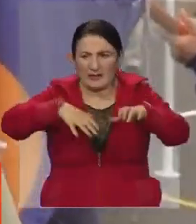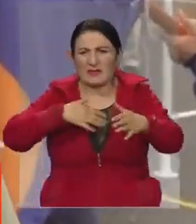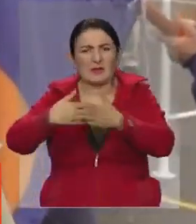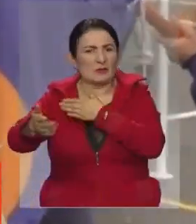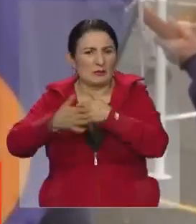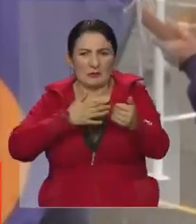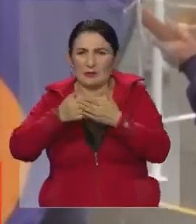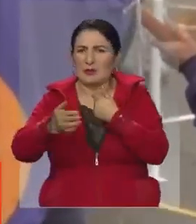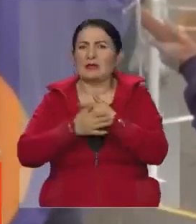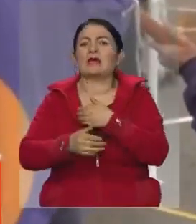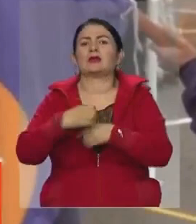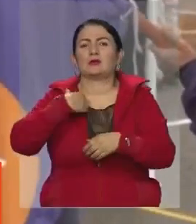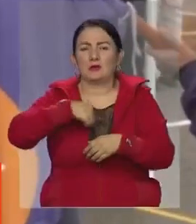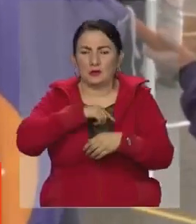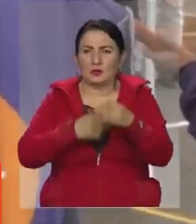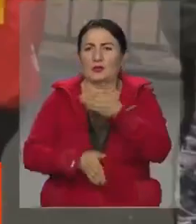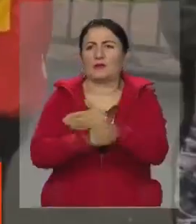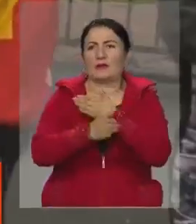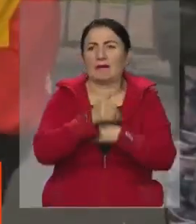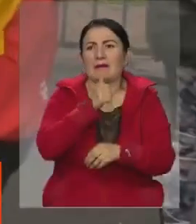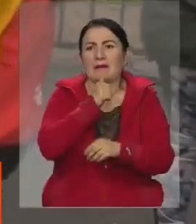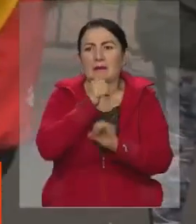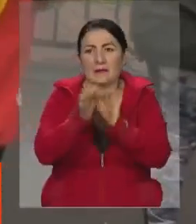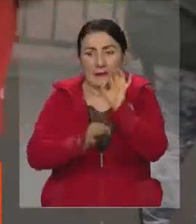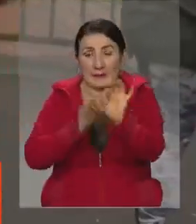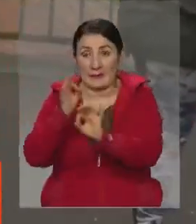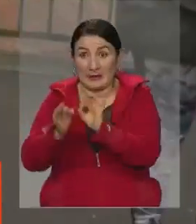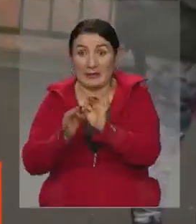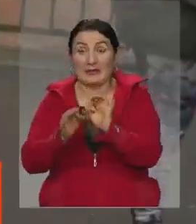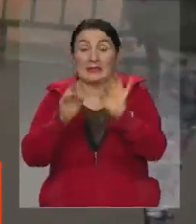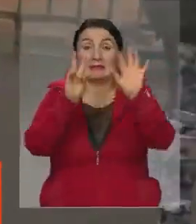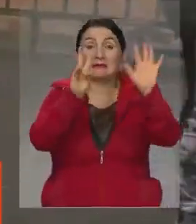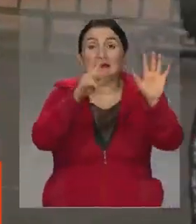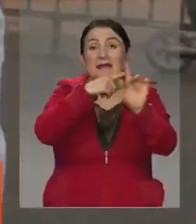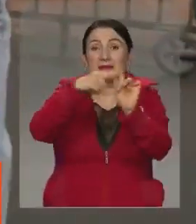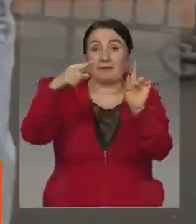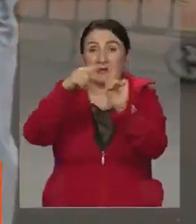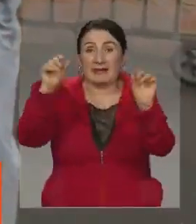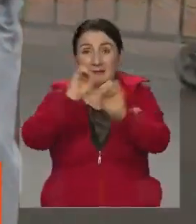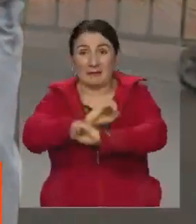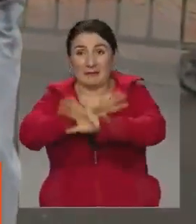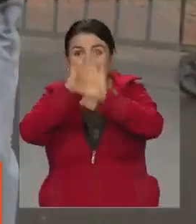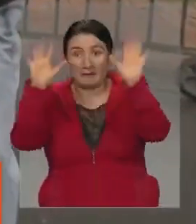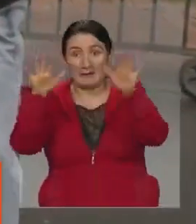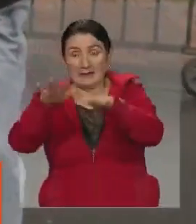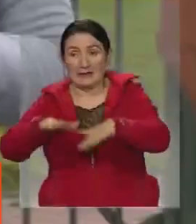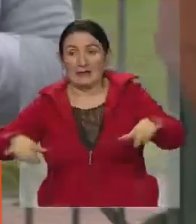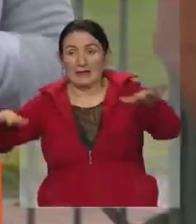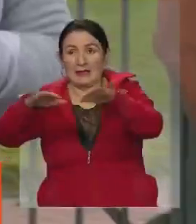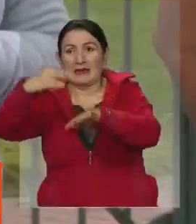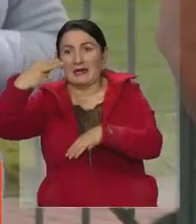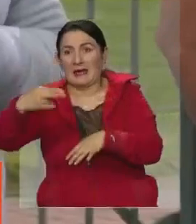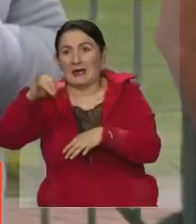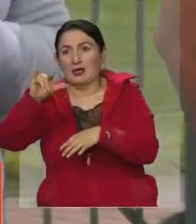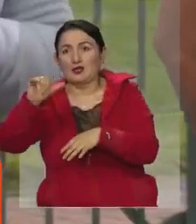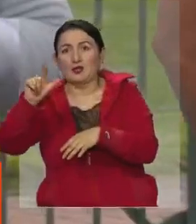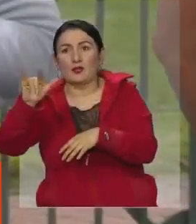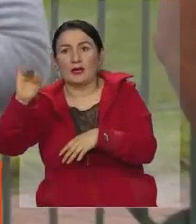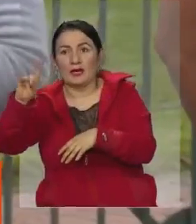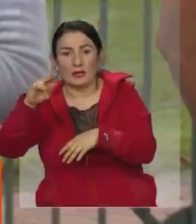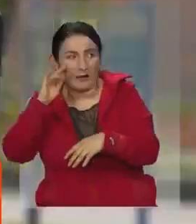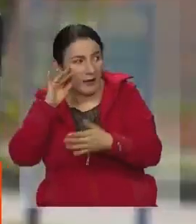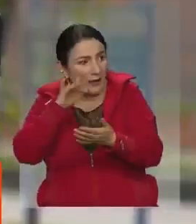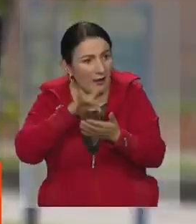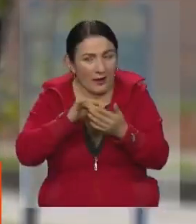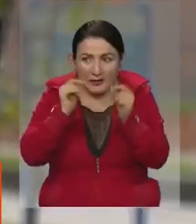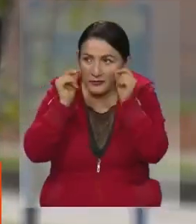relampaguee, tenemos que seguir cuidando el agua. Desde las 7:30 de la mañana, los vecinos del sector de Ayuelos se acercaron con